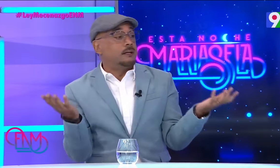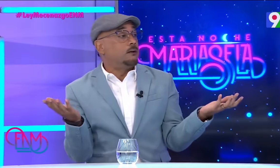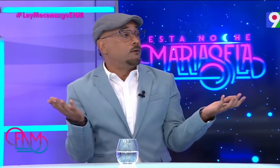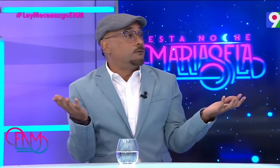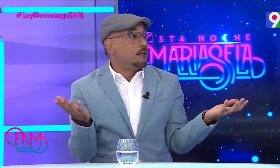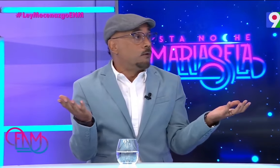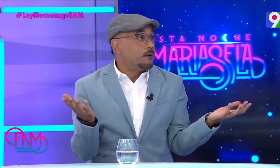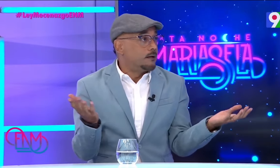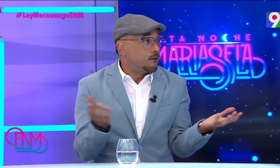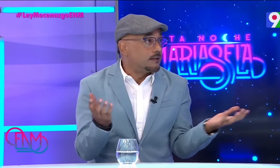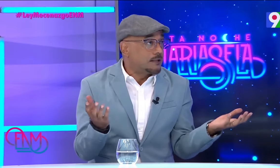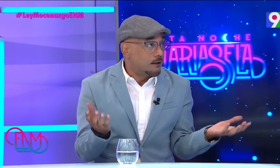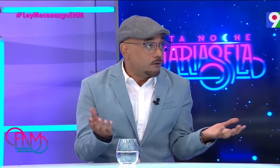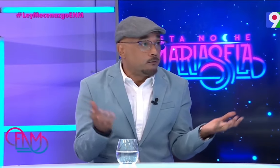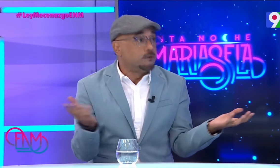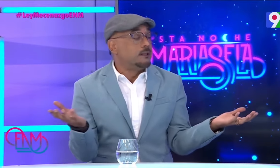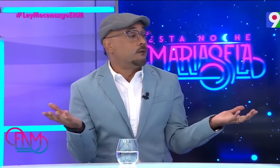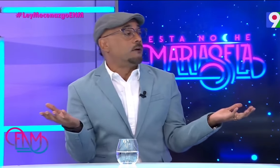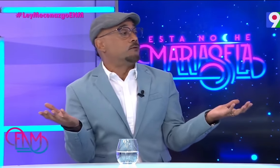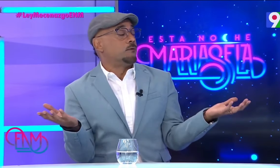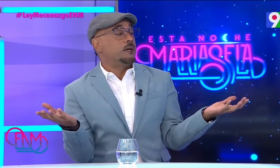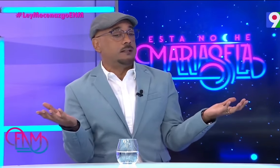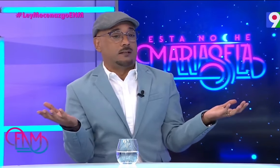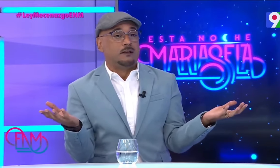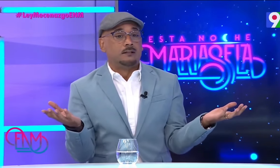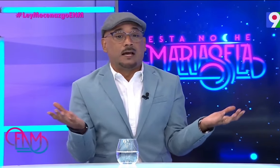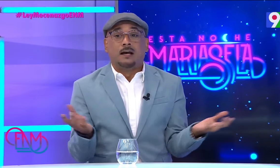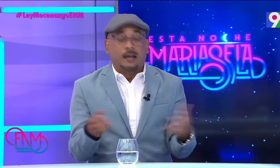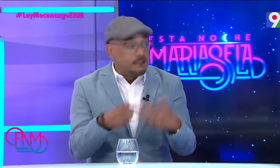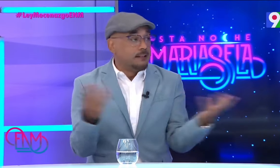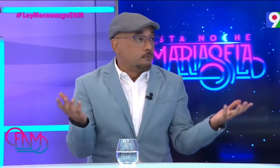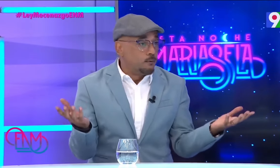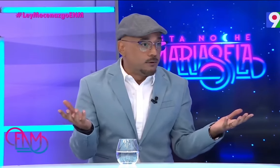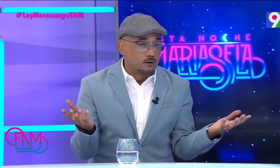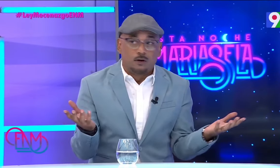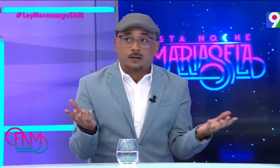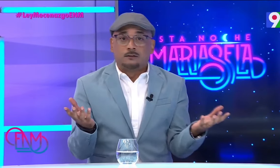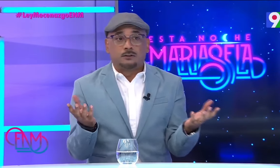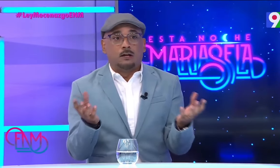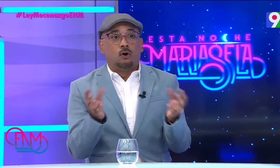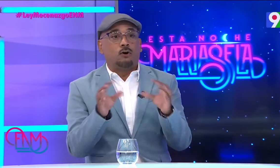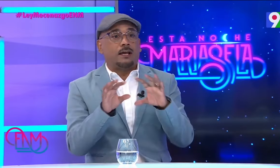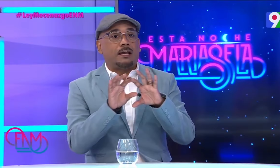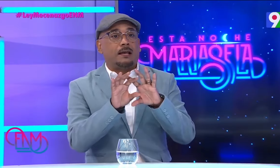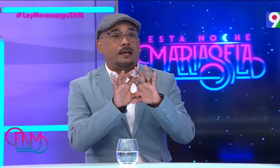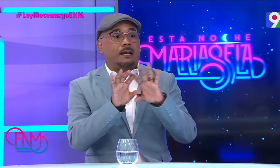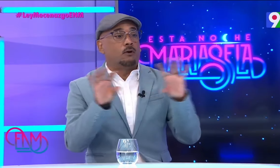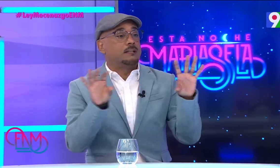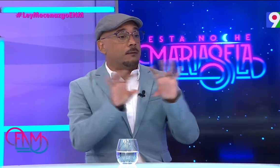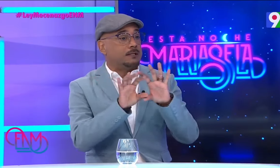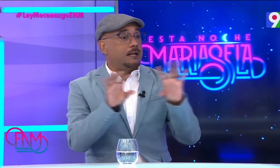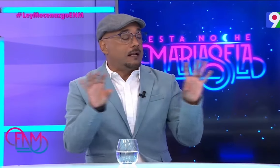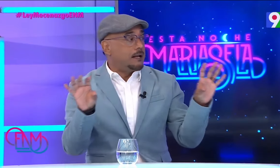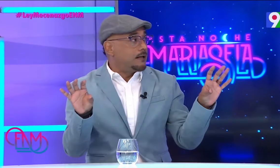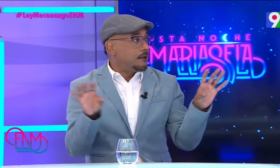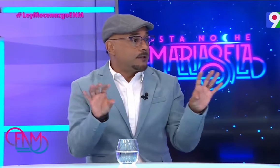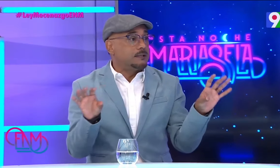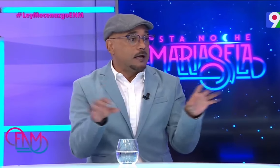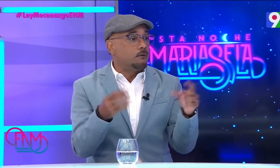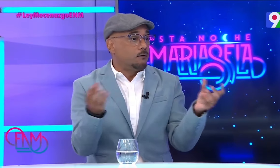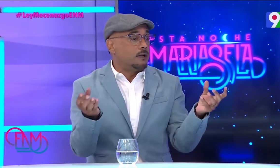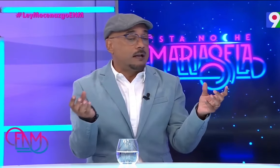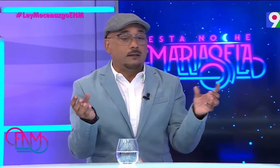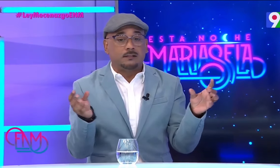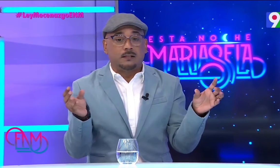todo el dinero del gobierno y del Estado es un dinero del contribuyente o sea es dinero público entonces lo que lo que establece la ley de